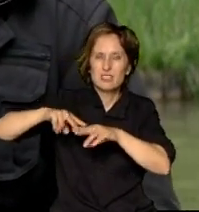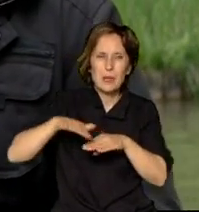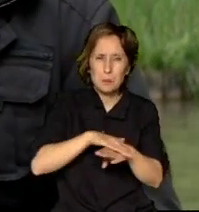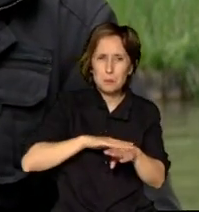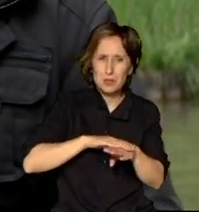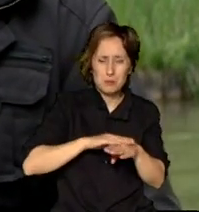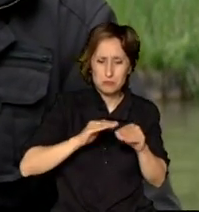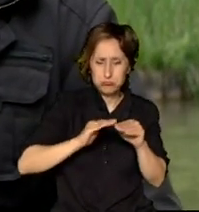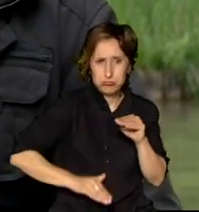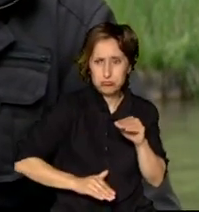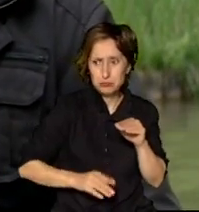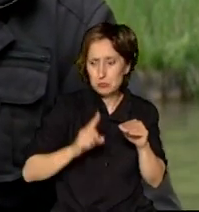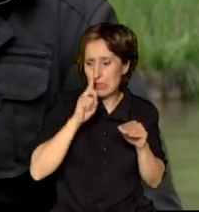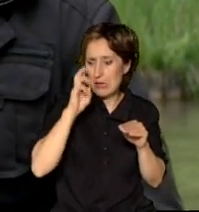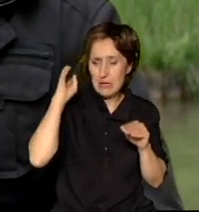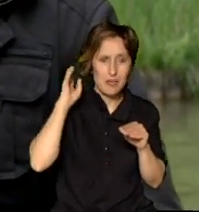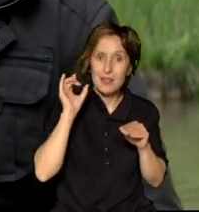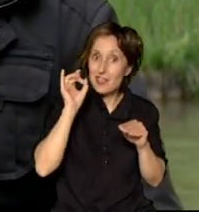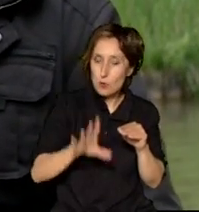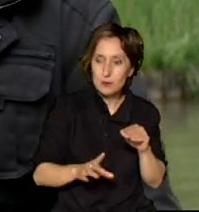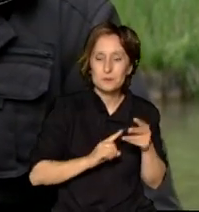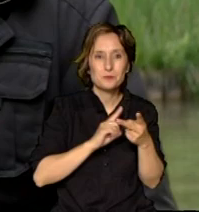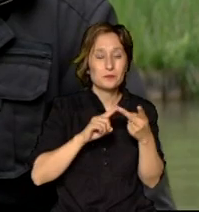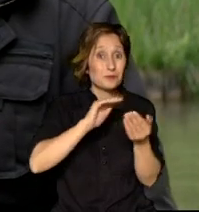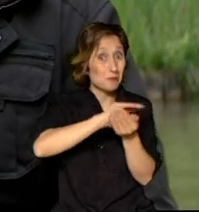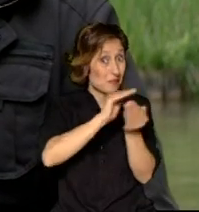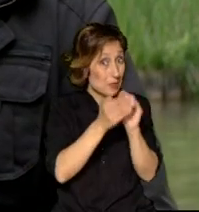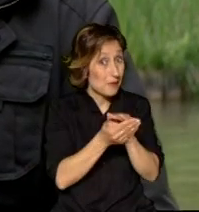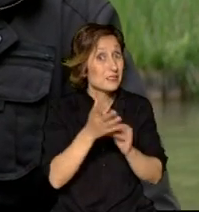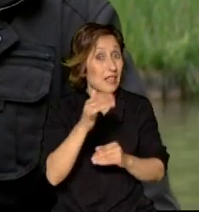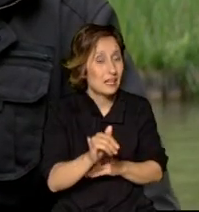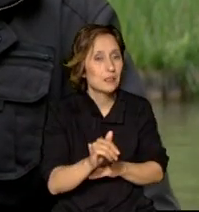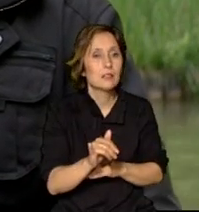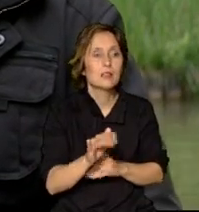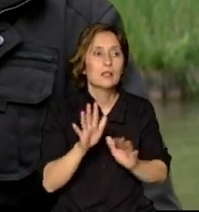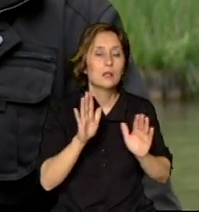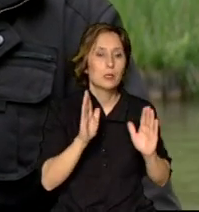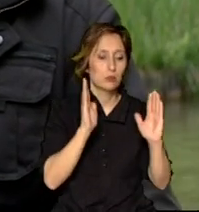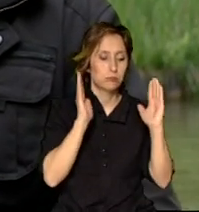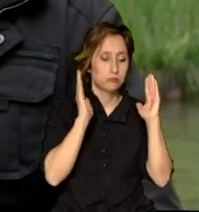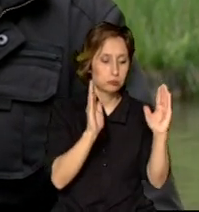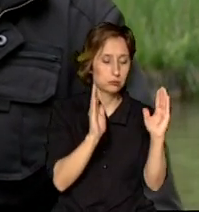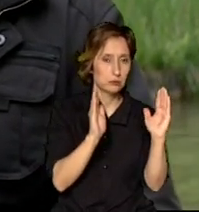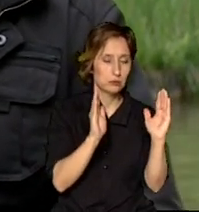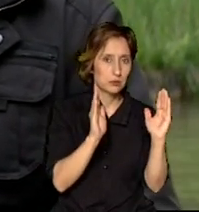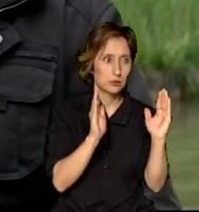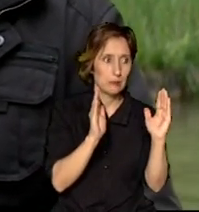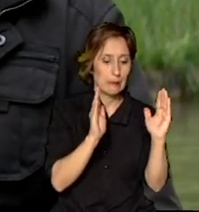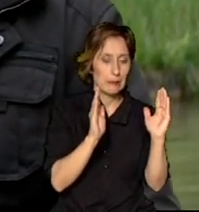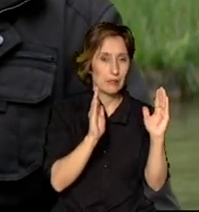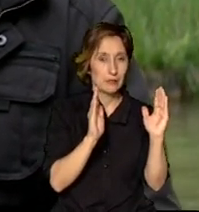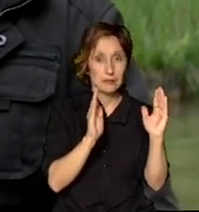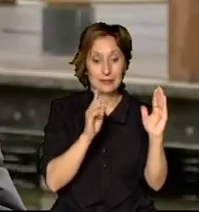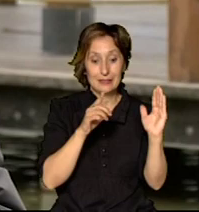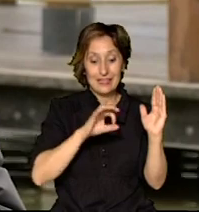muy bajas, tan bajas como otros años. Encontramos nevadas, solo que bueno, estuvieron muy restringidas a la última decena